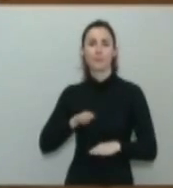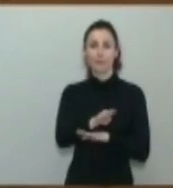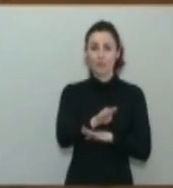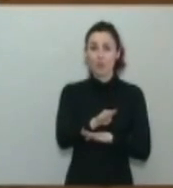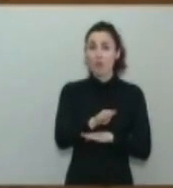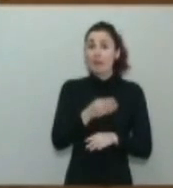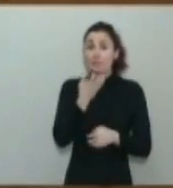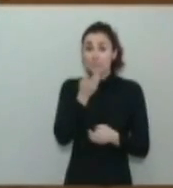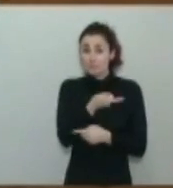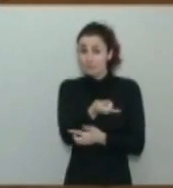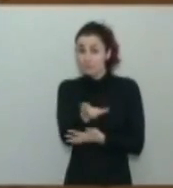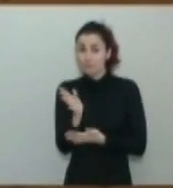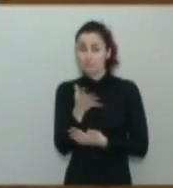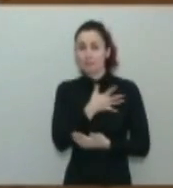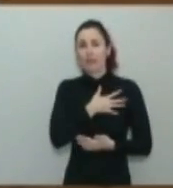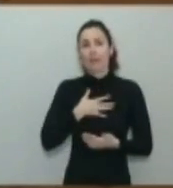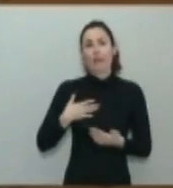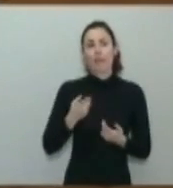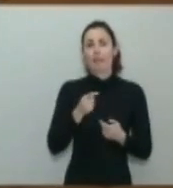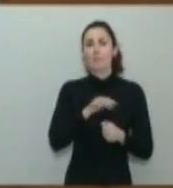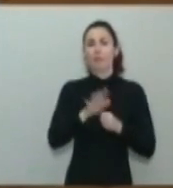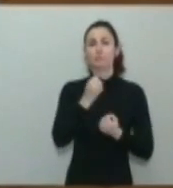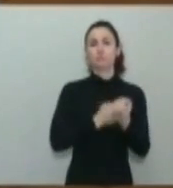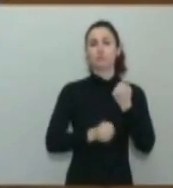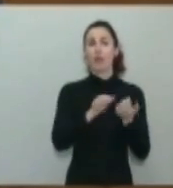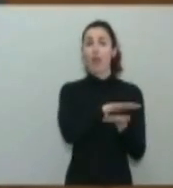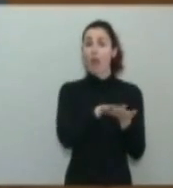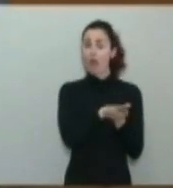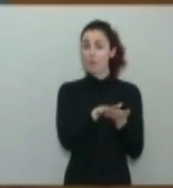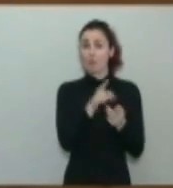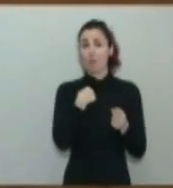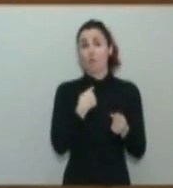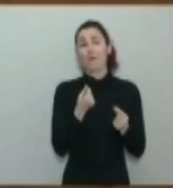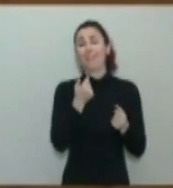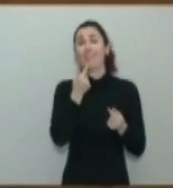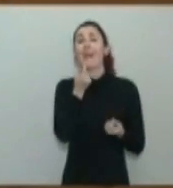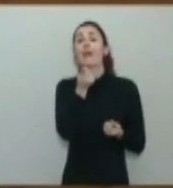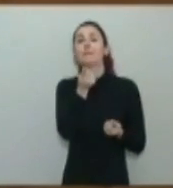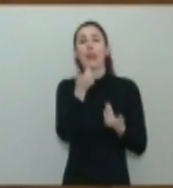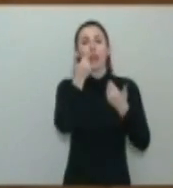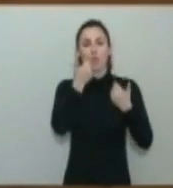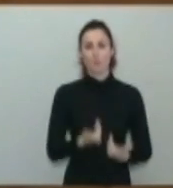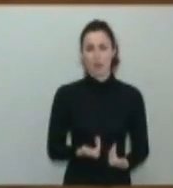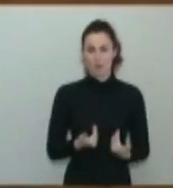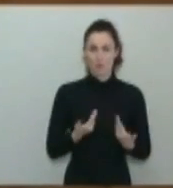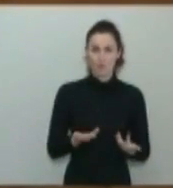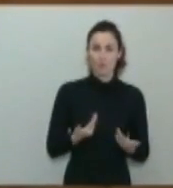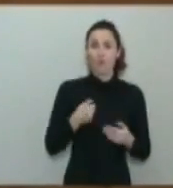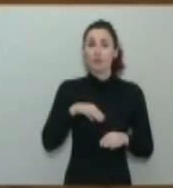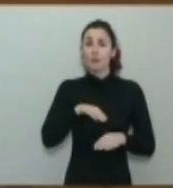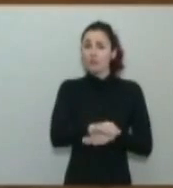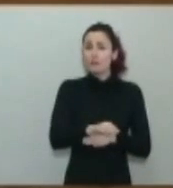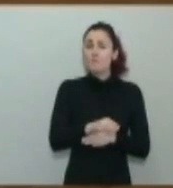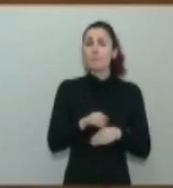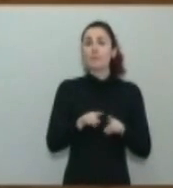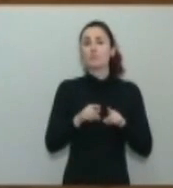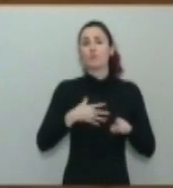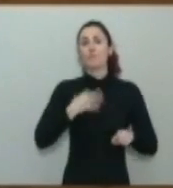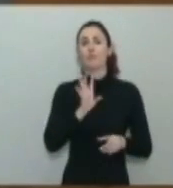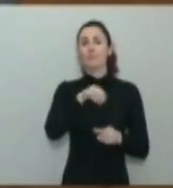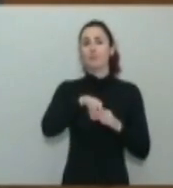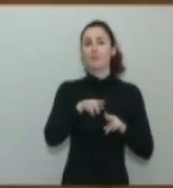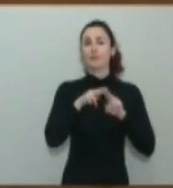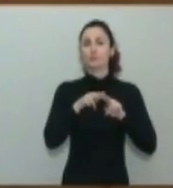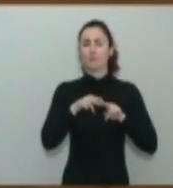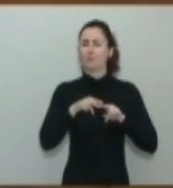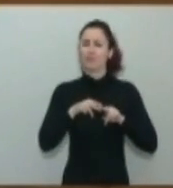si ustedes quieren, en términos económicos, en eso que se llama capital humano. Una inversión que, además, constituye el